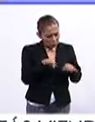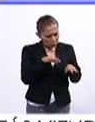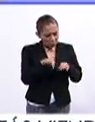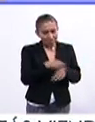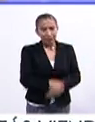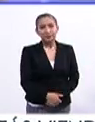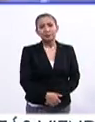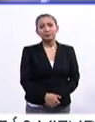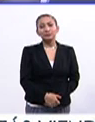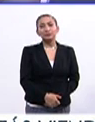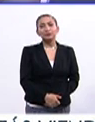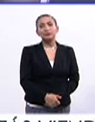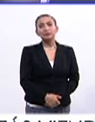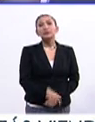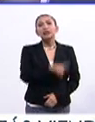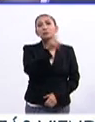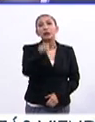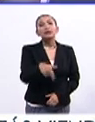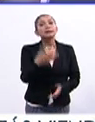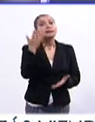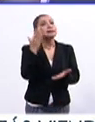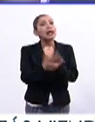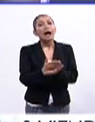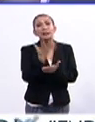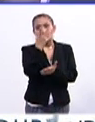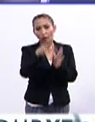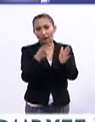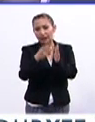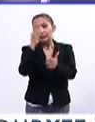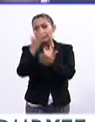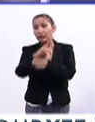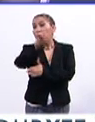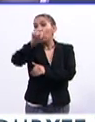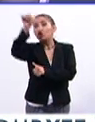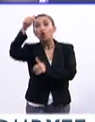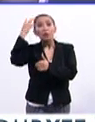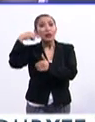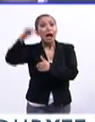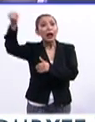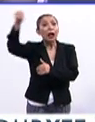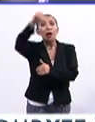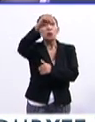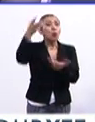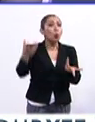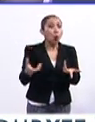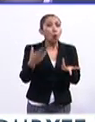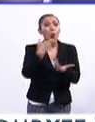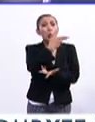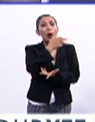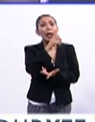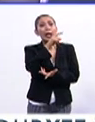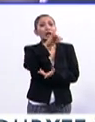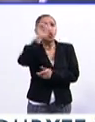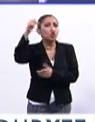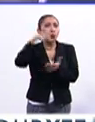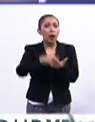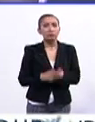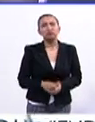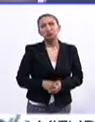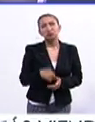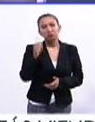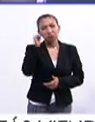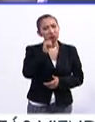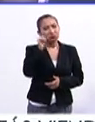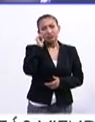funciones y después de ahí tienen pensado a la mejor llevarla a otro lado aparte del helénico pues siempre